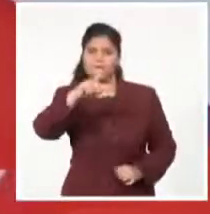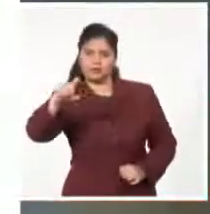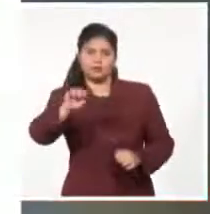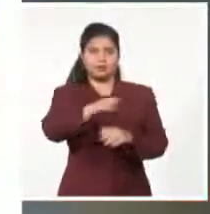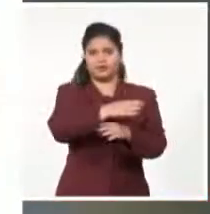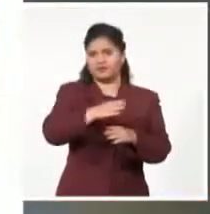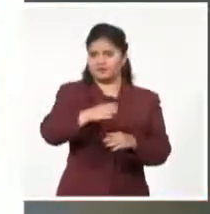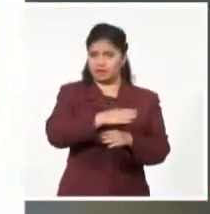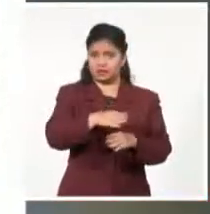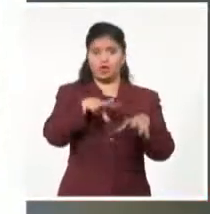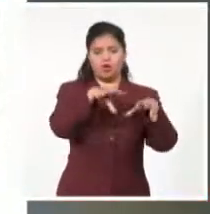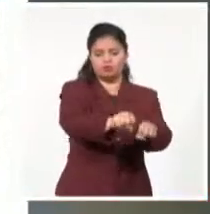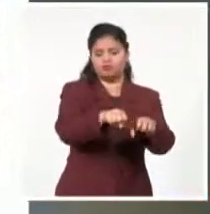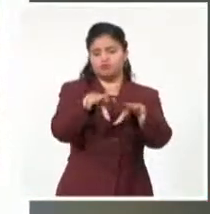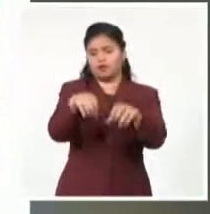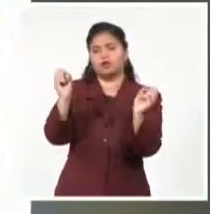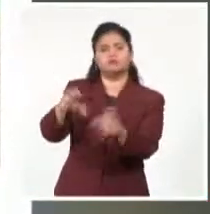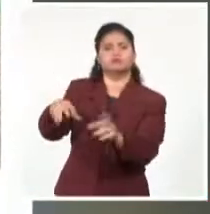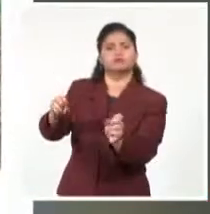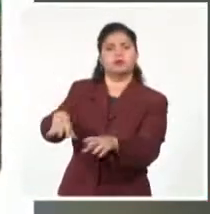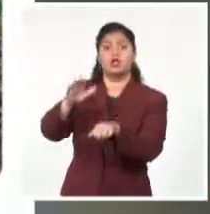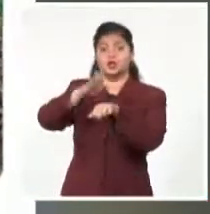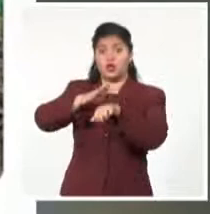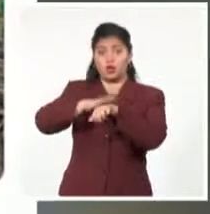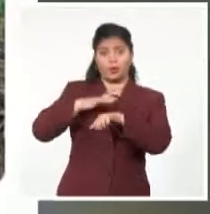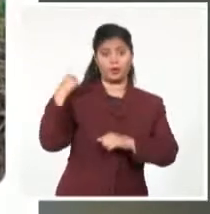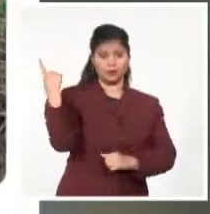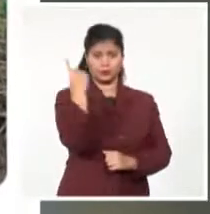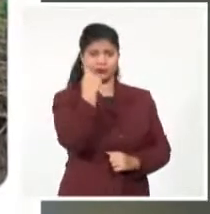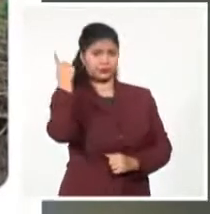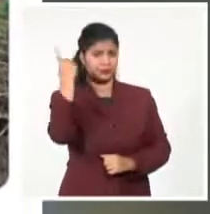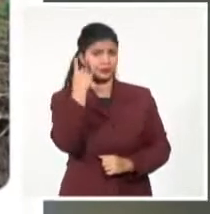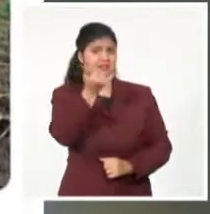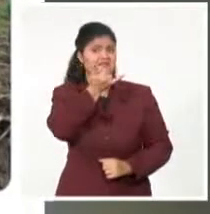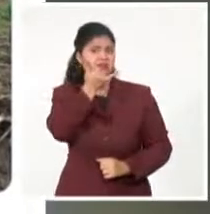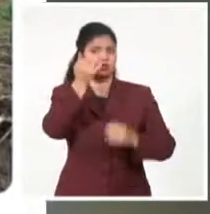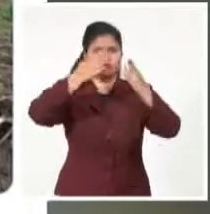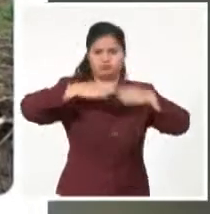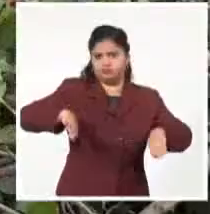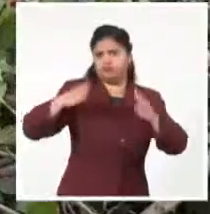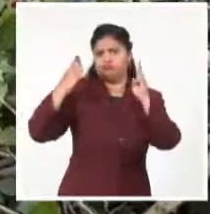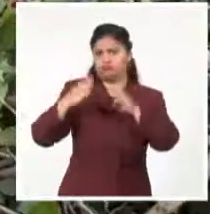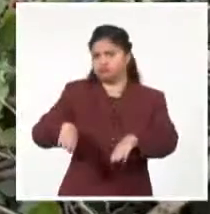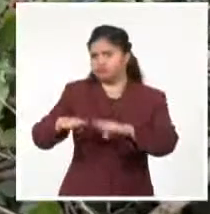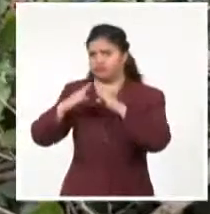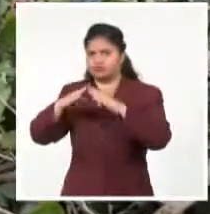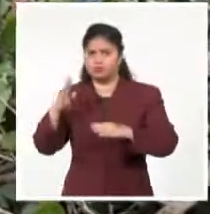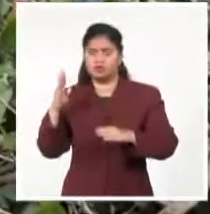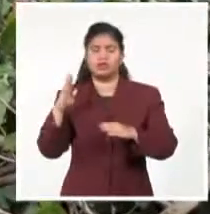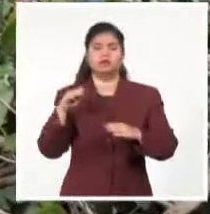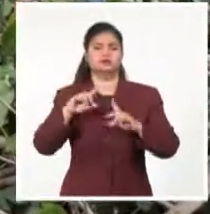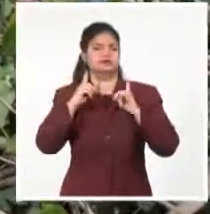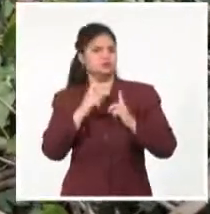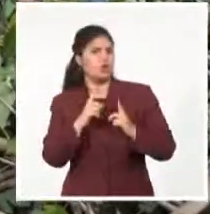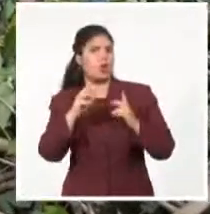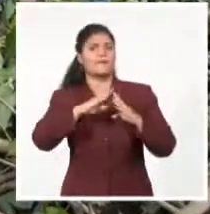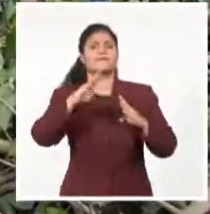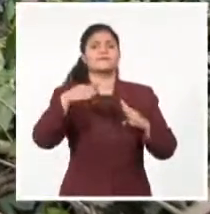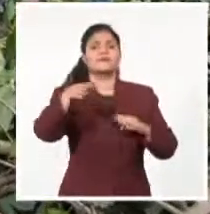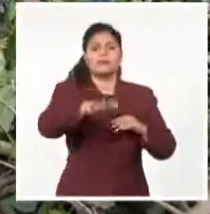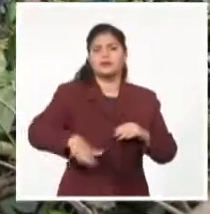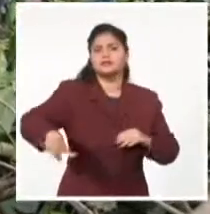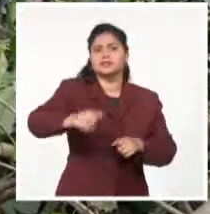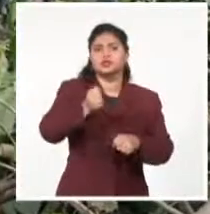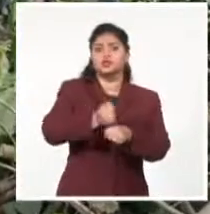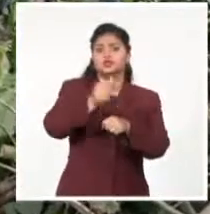los escombros dejados por el meteoro, jóvenes que trabajaron allí y vecinos del barrio, fundamentalmente habitado por